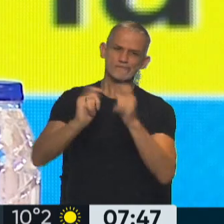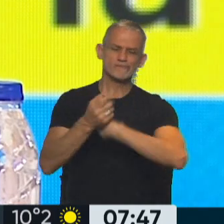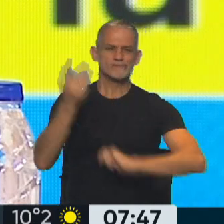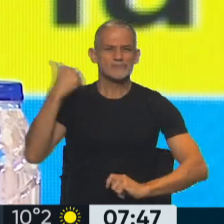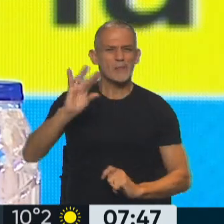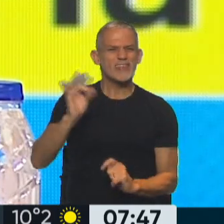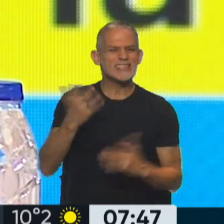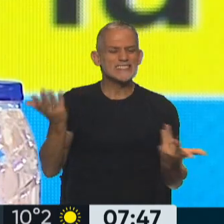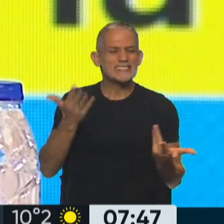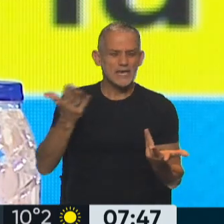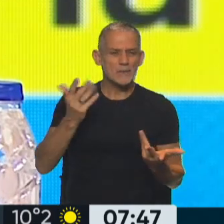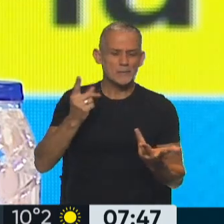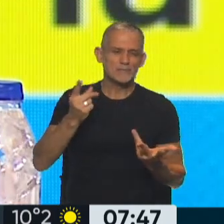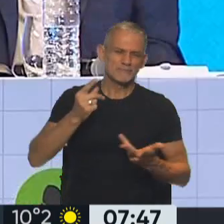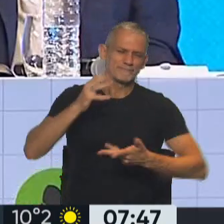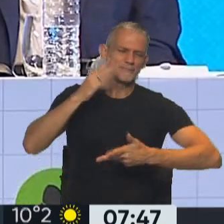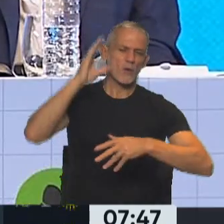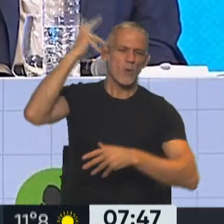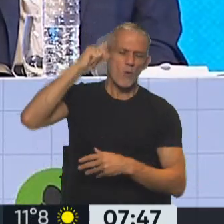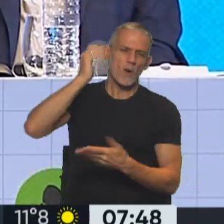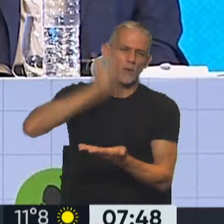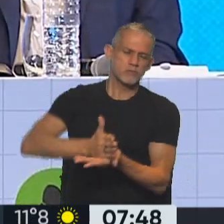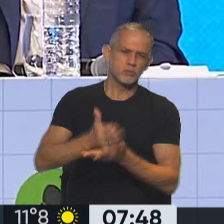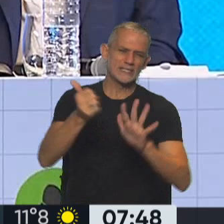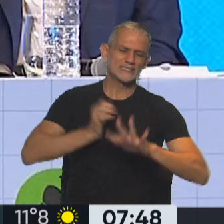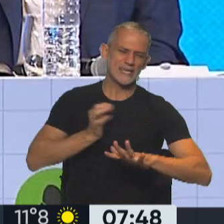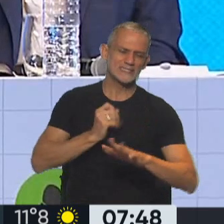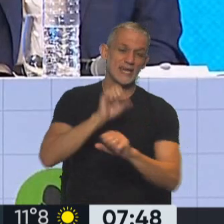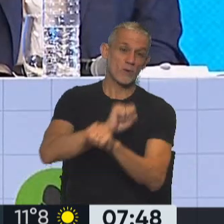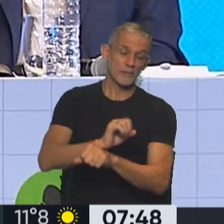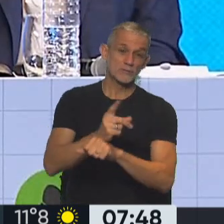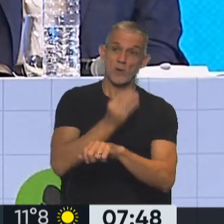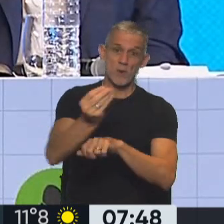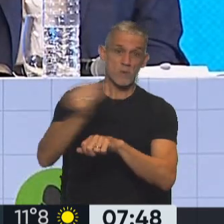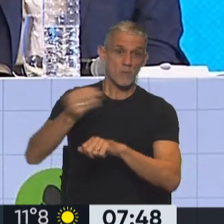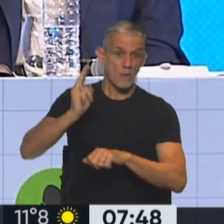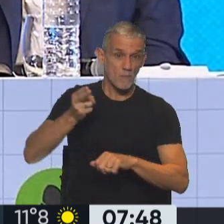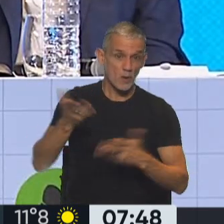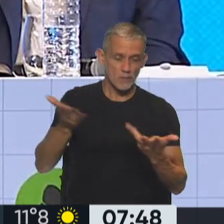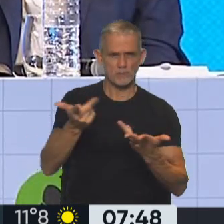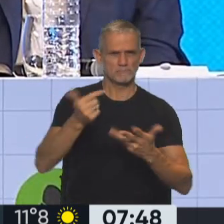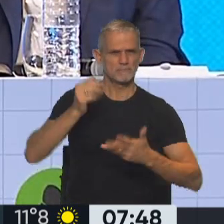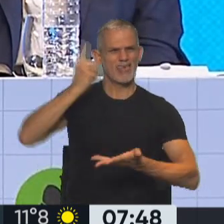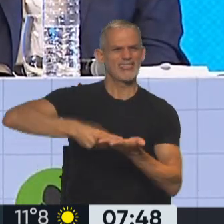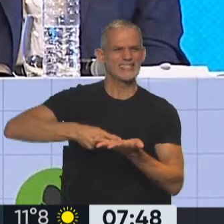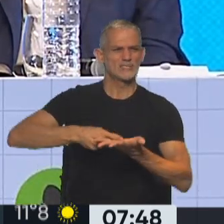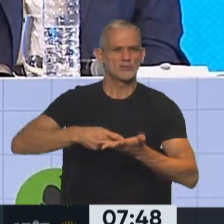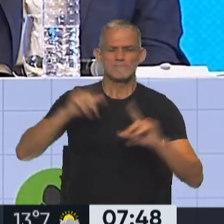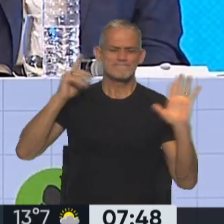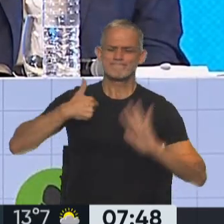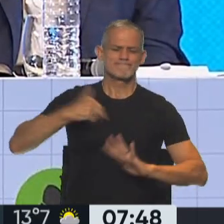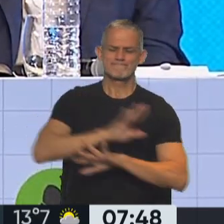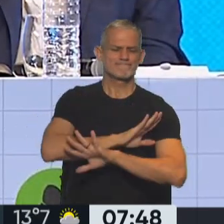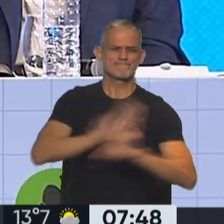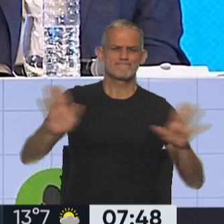diciembre cuando se conoció la condena seis años de prisión y la inhabilitación perpetua ejercer cargos públicos la decisión de Cristina de no estar en